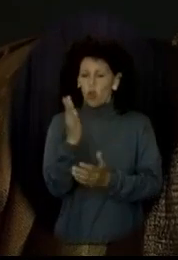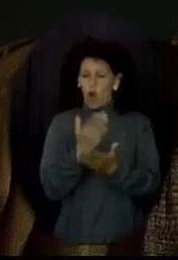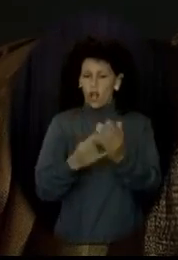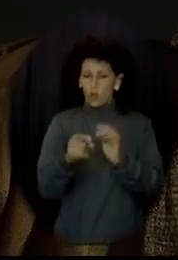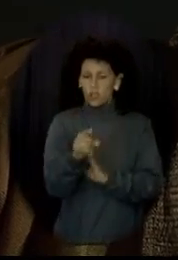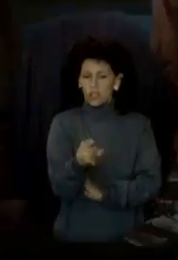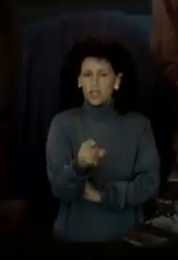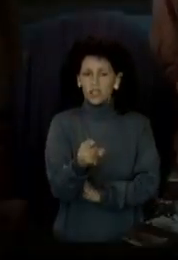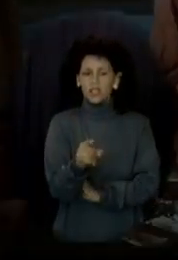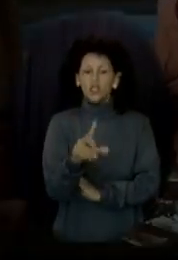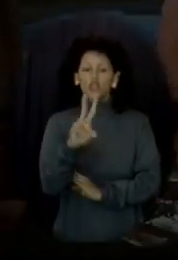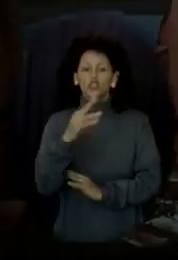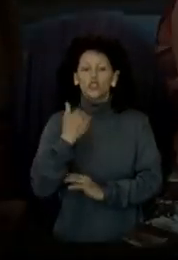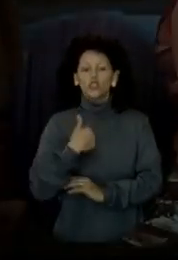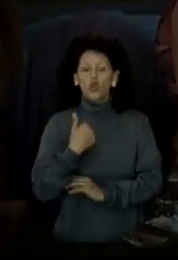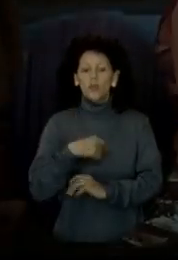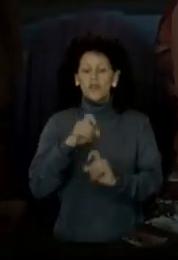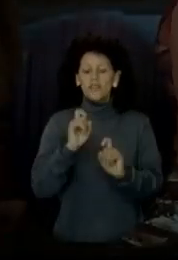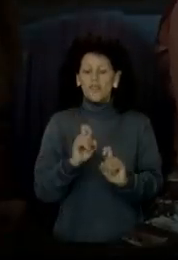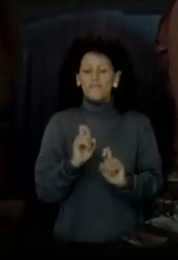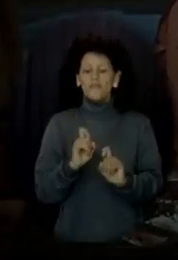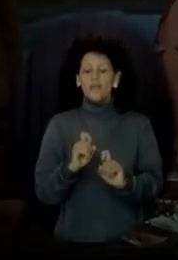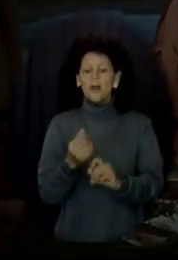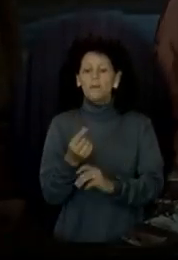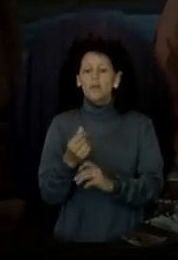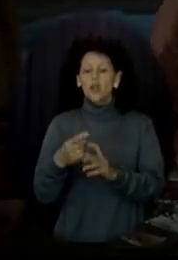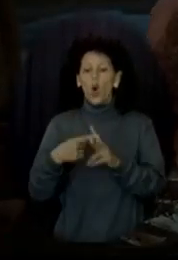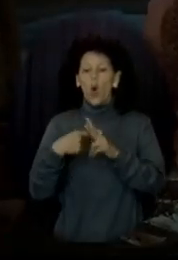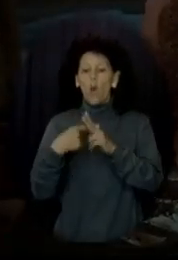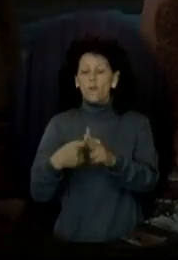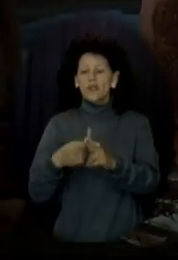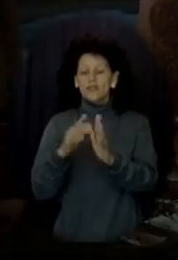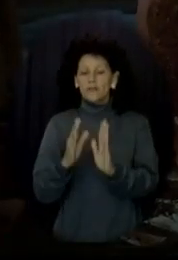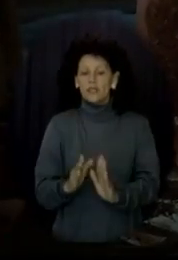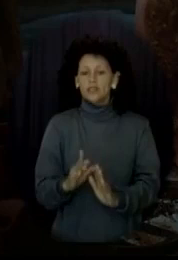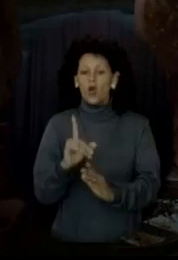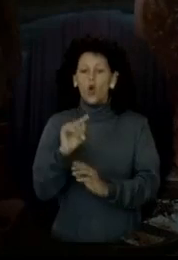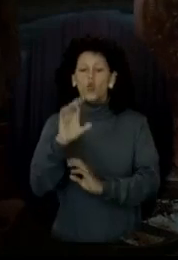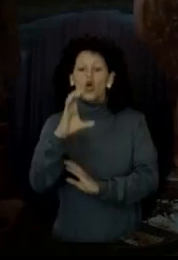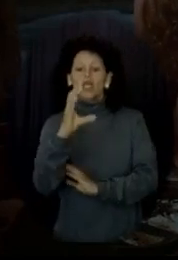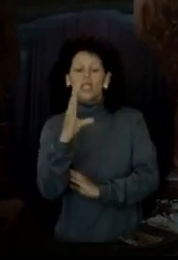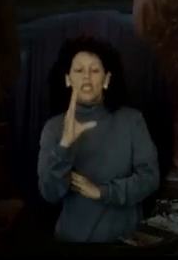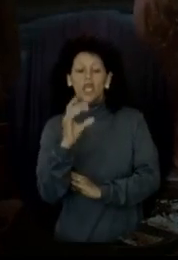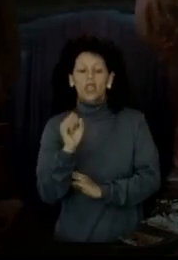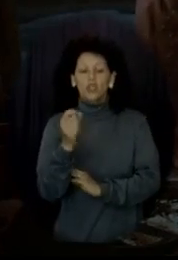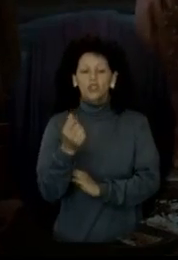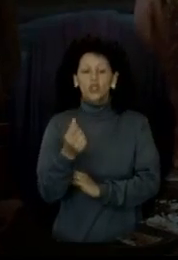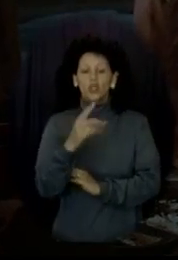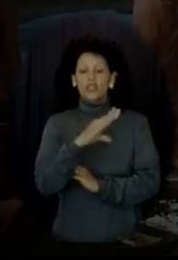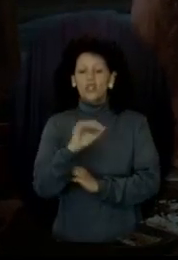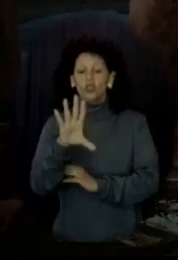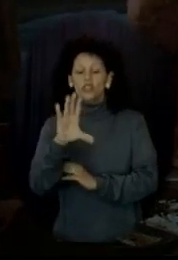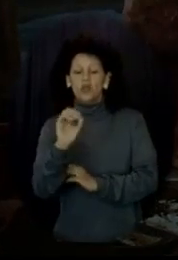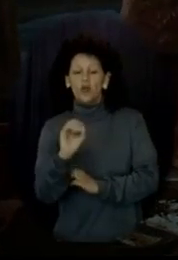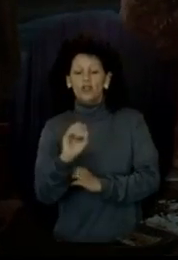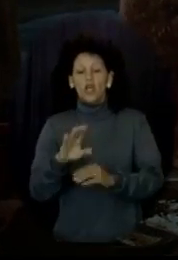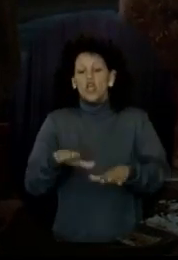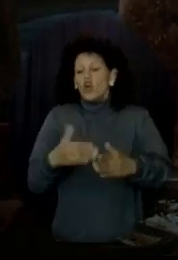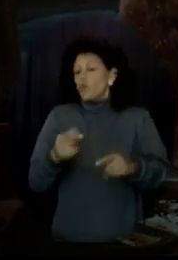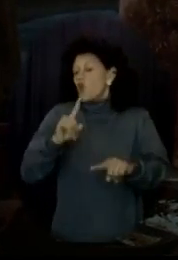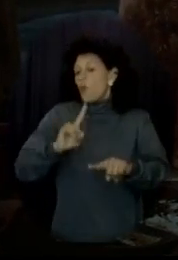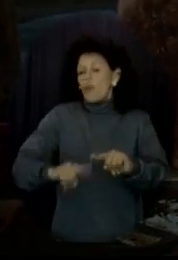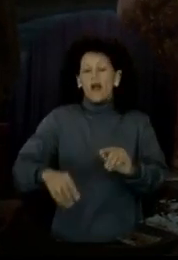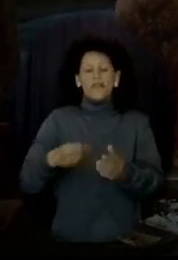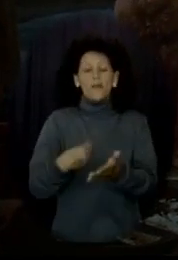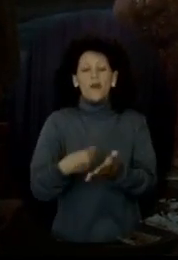Déjame decirte algo. Dos hombres le debían dinero a un prestamista. Uno le debía 500 denarios y el otro 50.